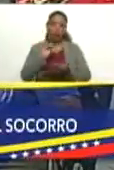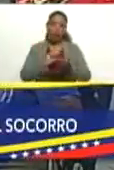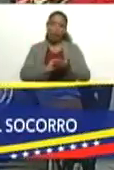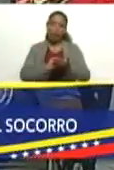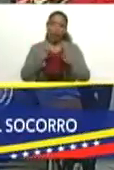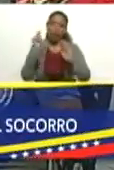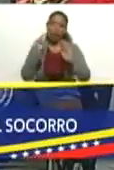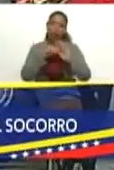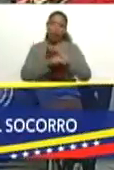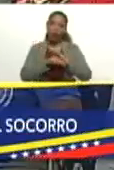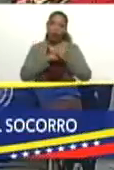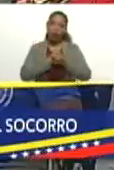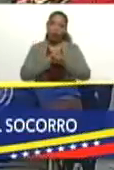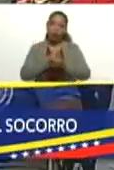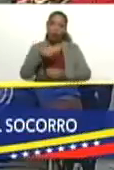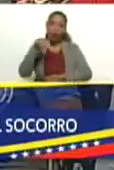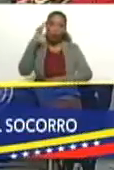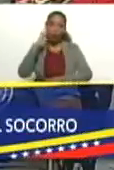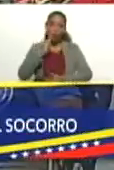profundizar el amor en Bolívar.